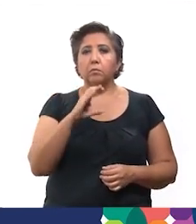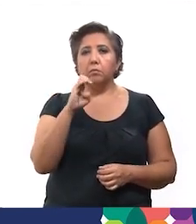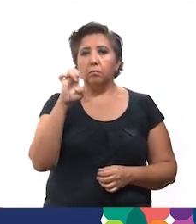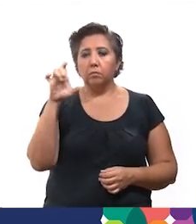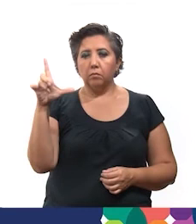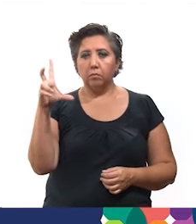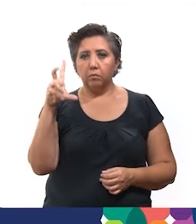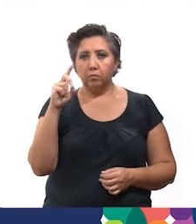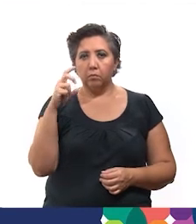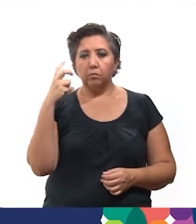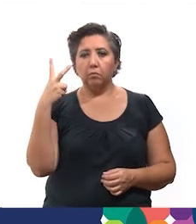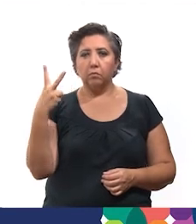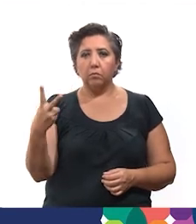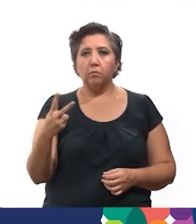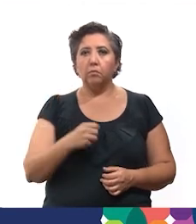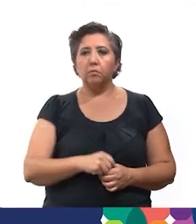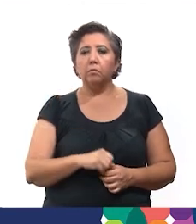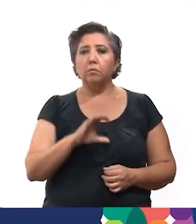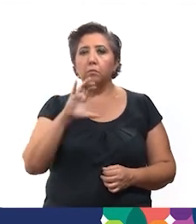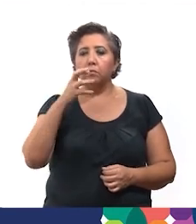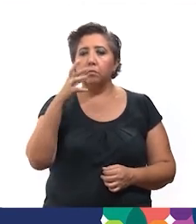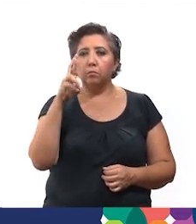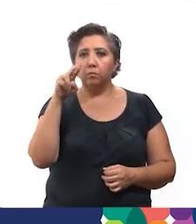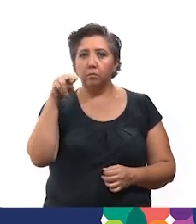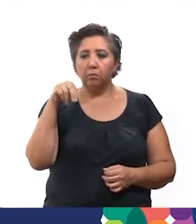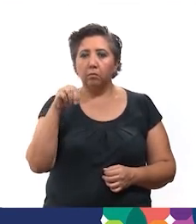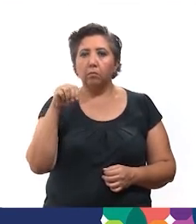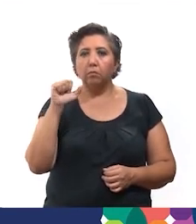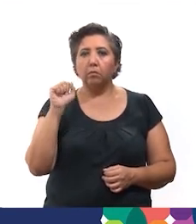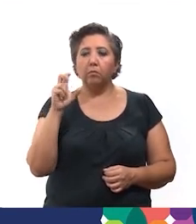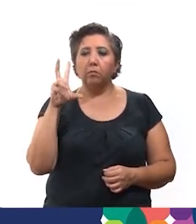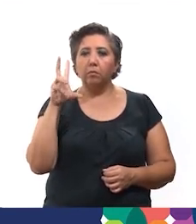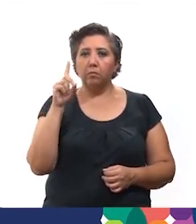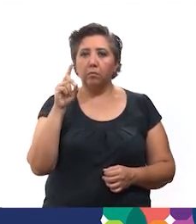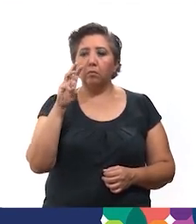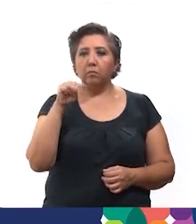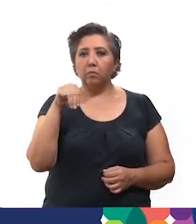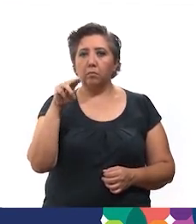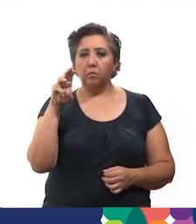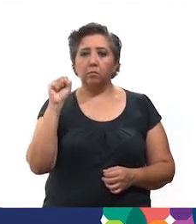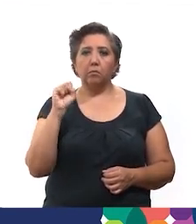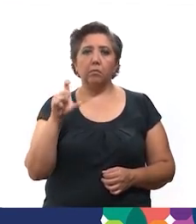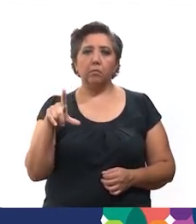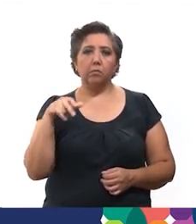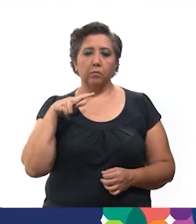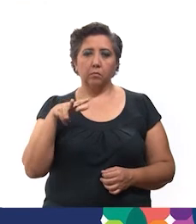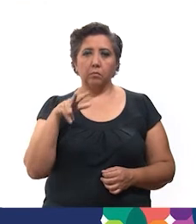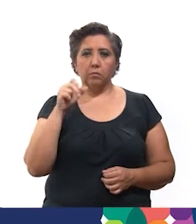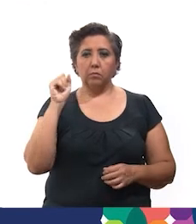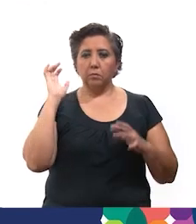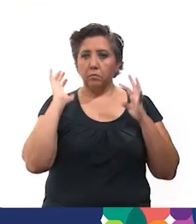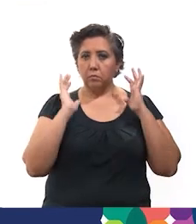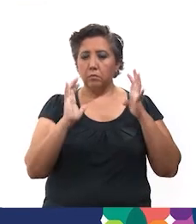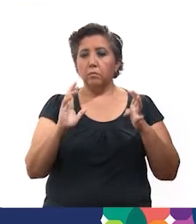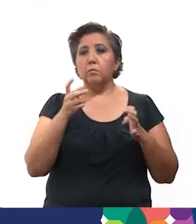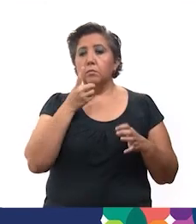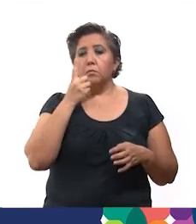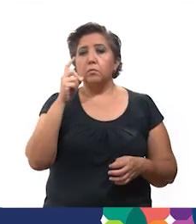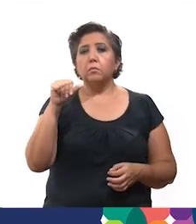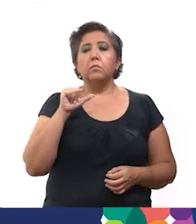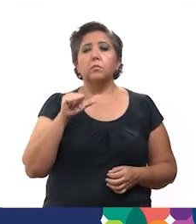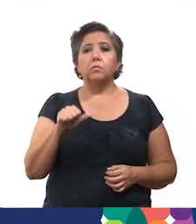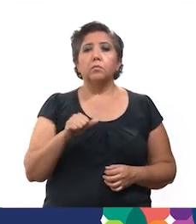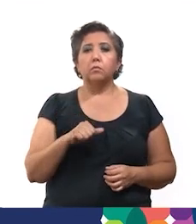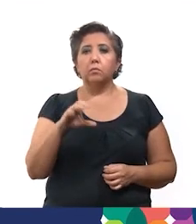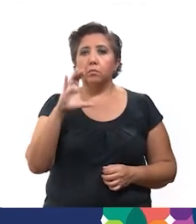veintinueve, Tuchiquenil. Ichile, soltzí, batzai, cojelt, bile, Beglai, Kim, nueve, Juntulul, Mac. Letiobes siete, Siboyetel, Katul, Kolelo,